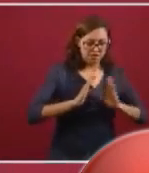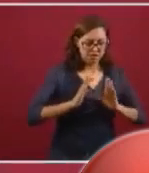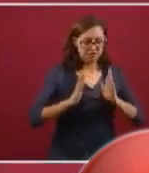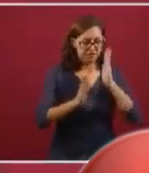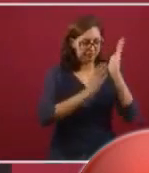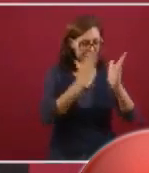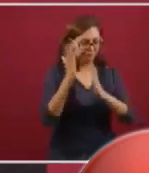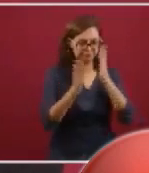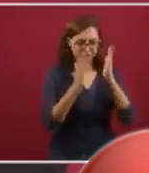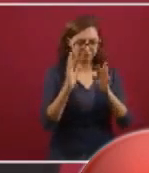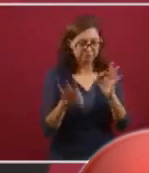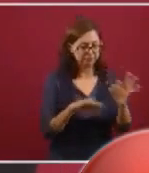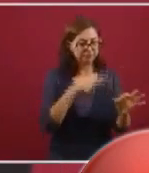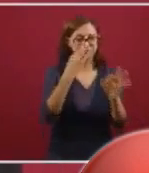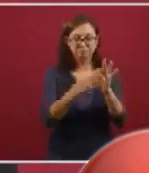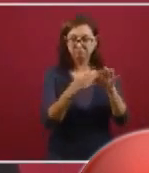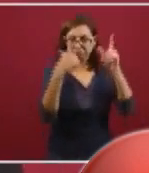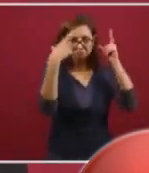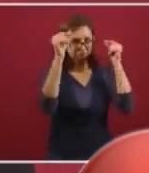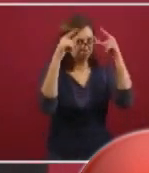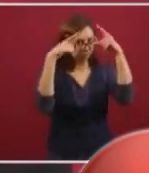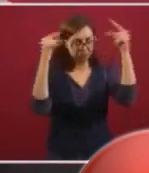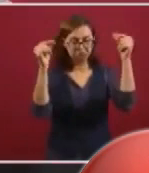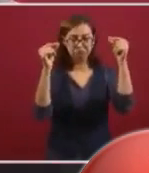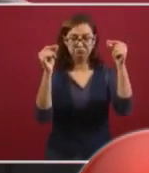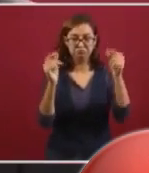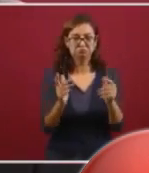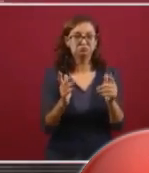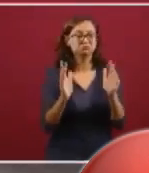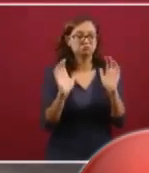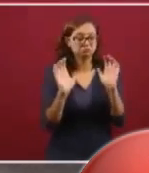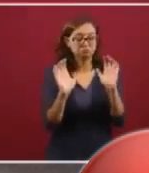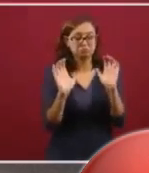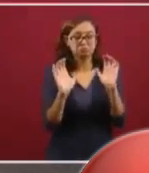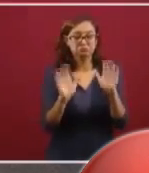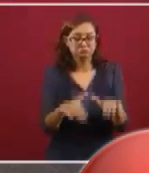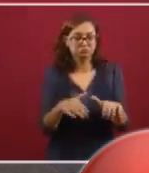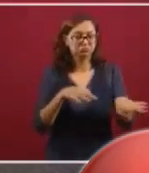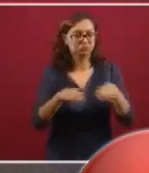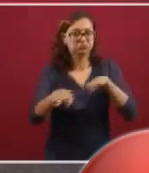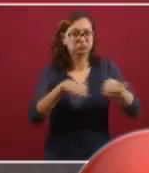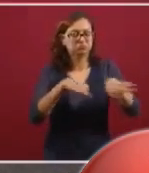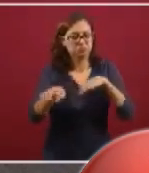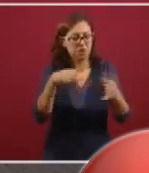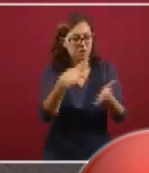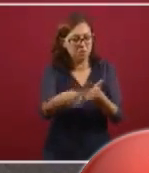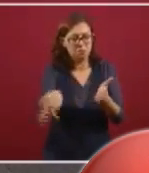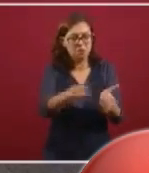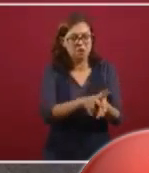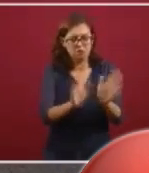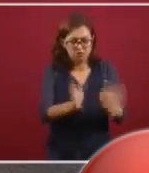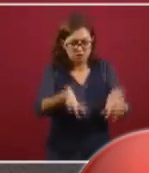termina de subteniente con su plaza,